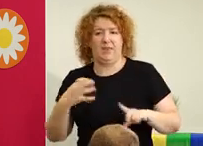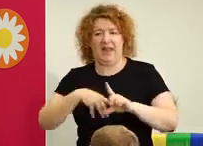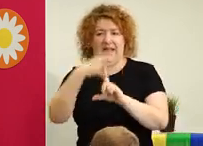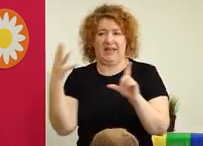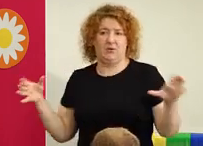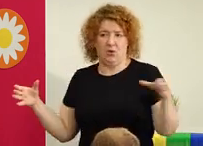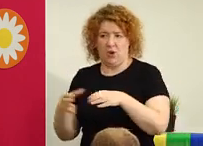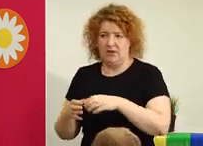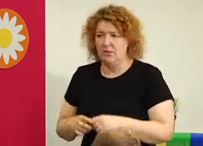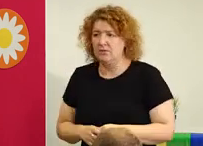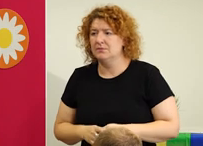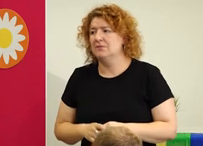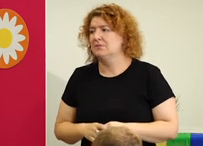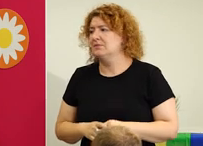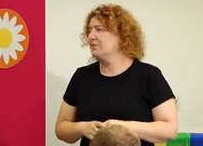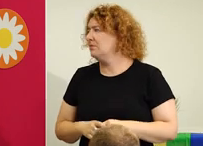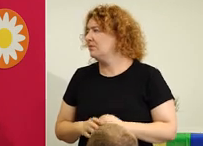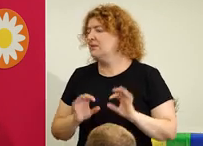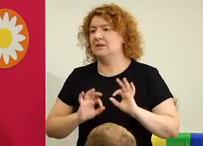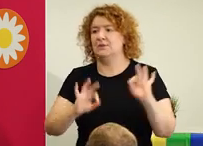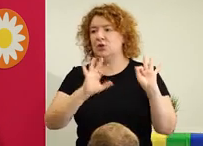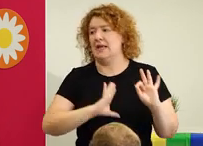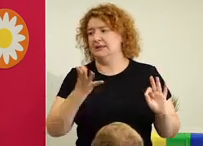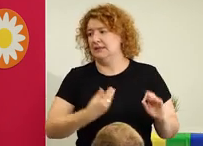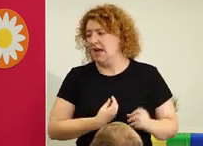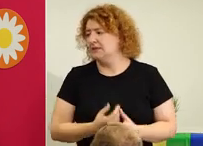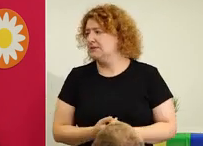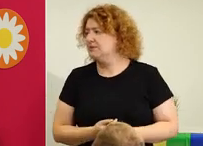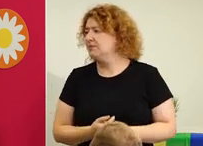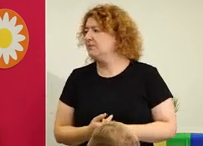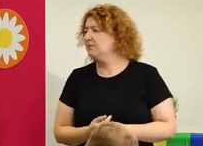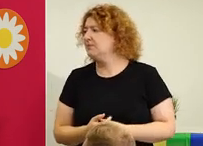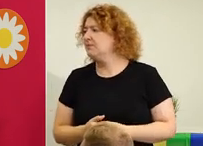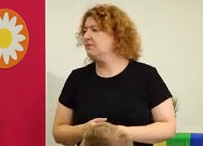LGTBI y particularmente a las personas trans. Y es que